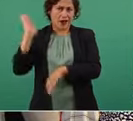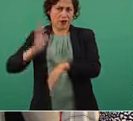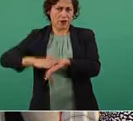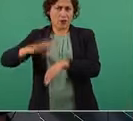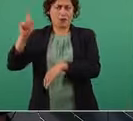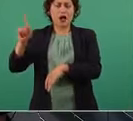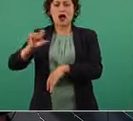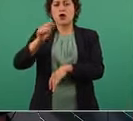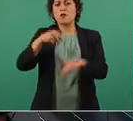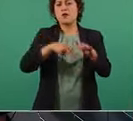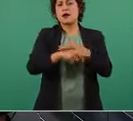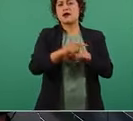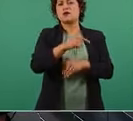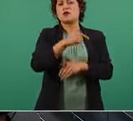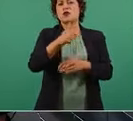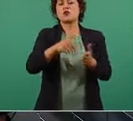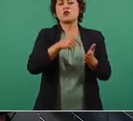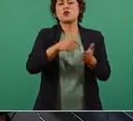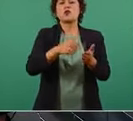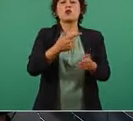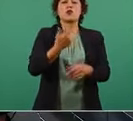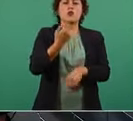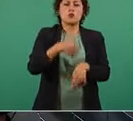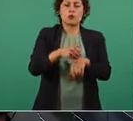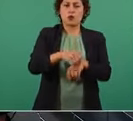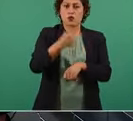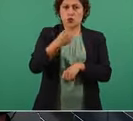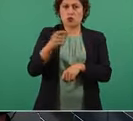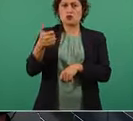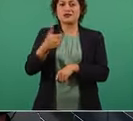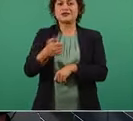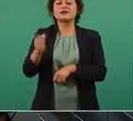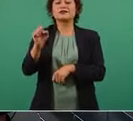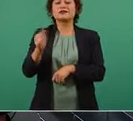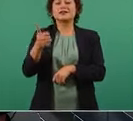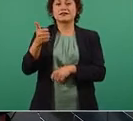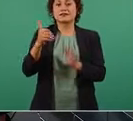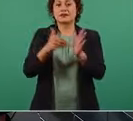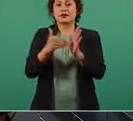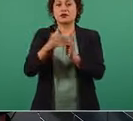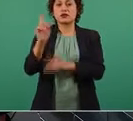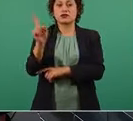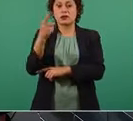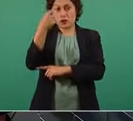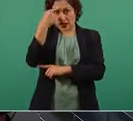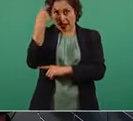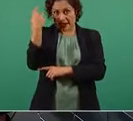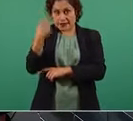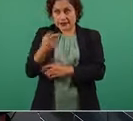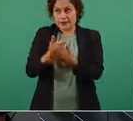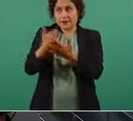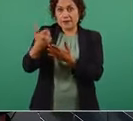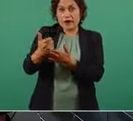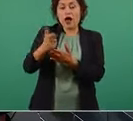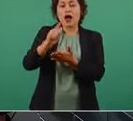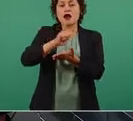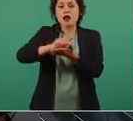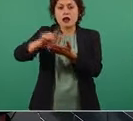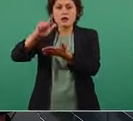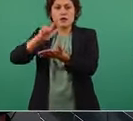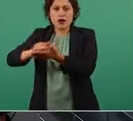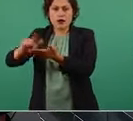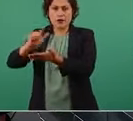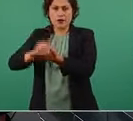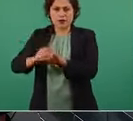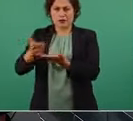1. De mantenimiento se pagó 576 millones de dólares para limpiar los vidrios y se cobra ese mantenimiento cuando están